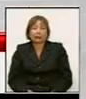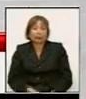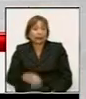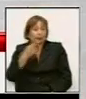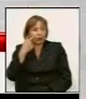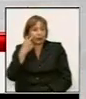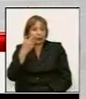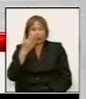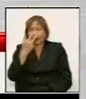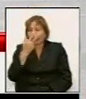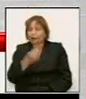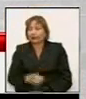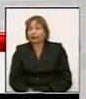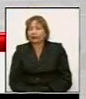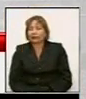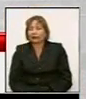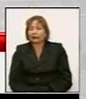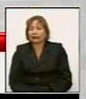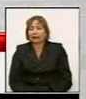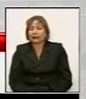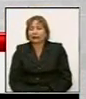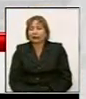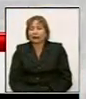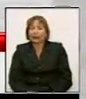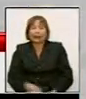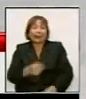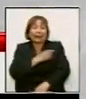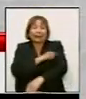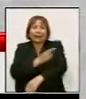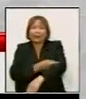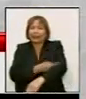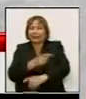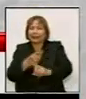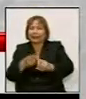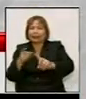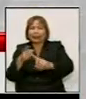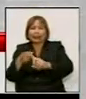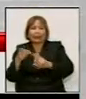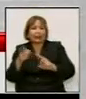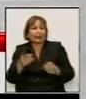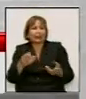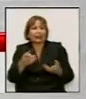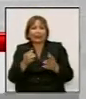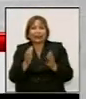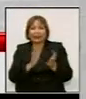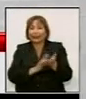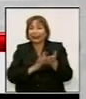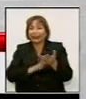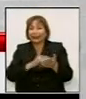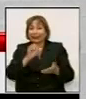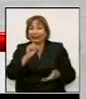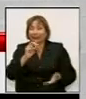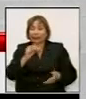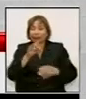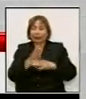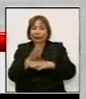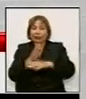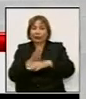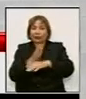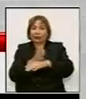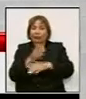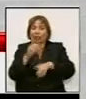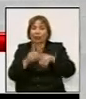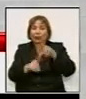apreciar la valentía de varios senadores y de la forma como se construyó